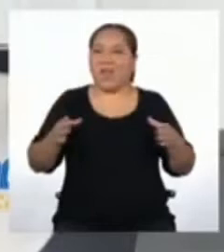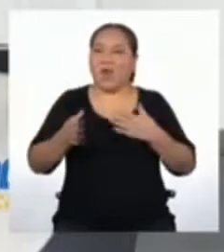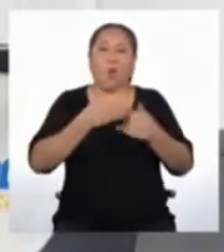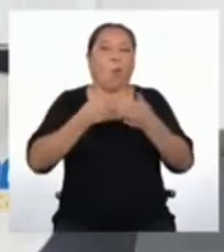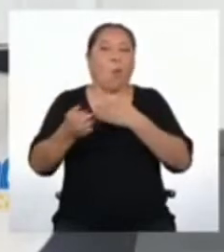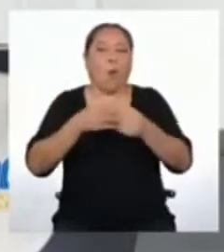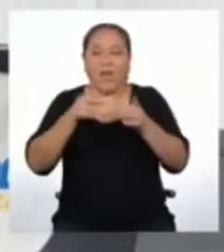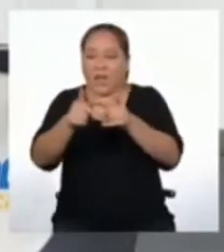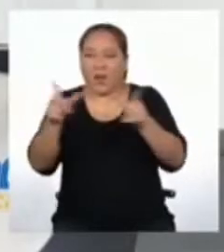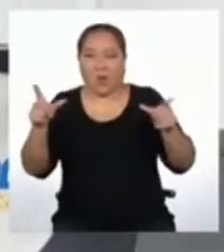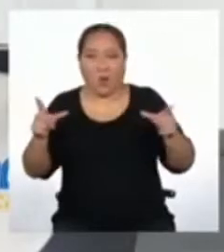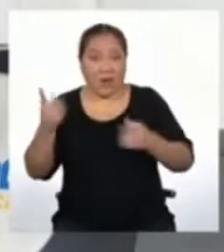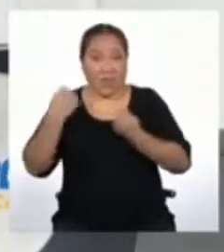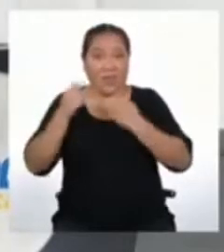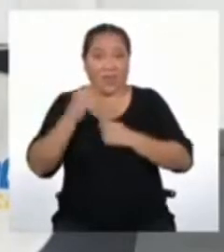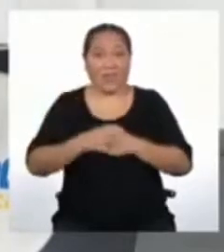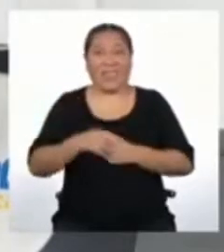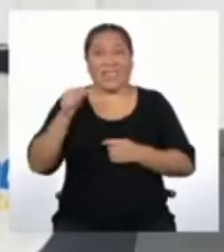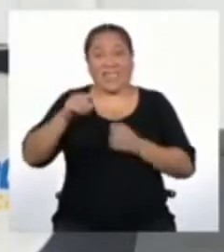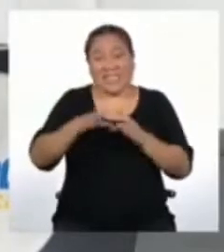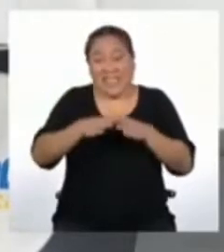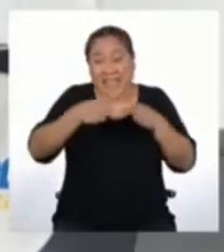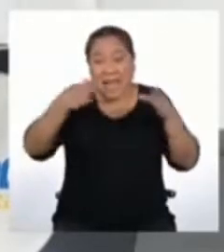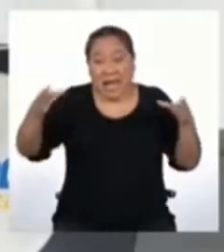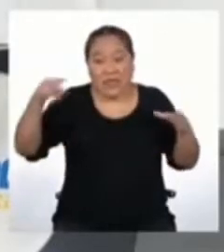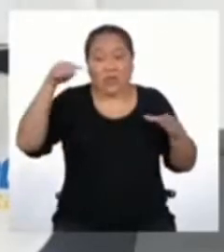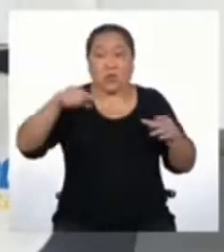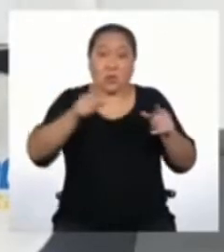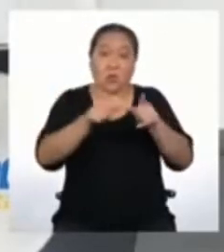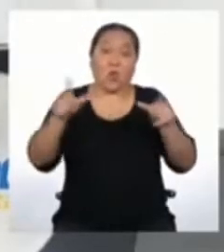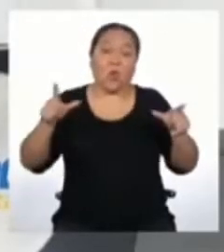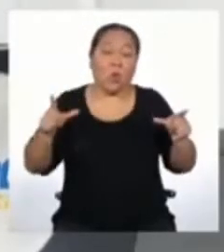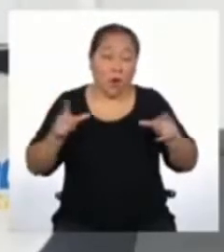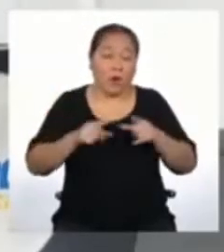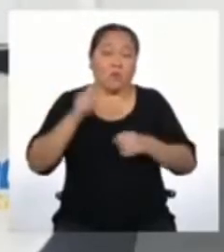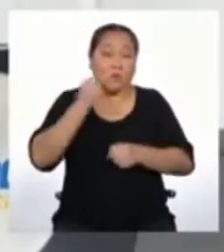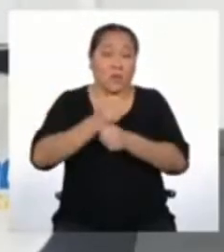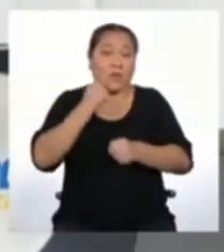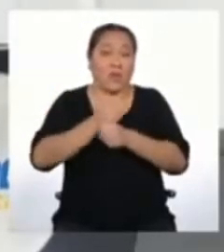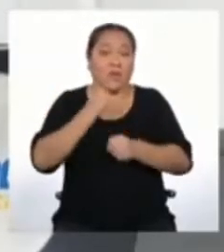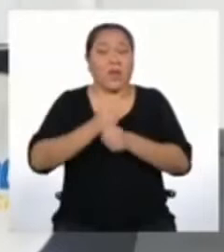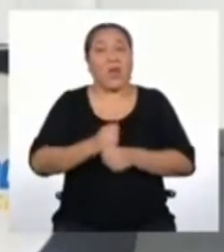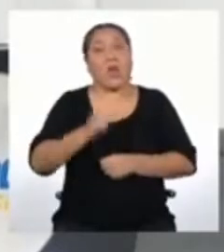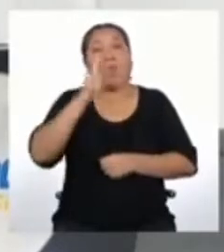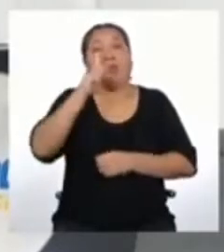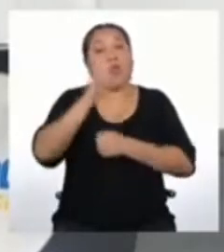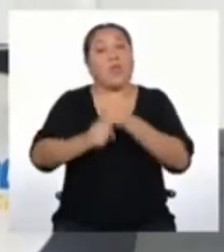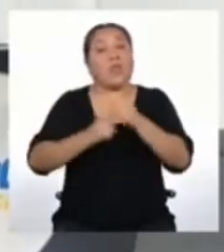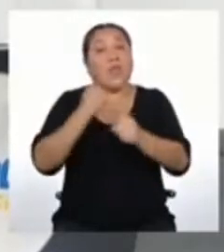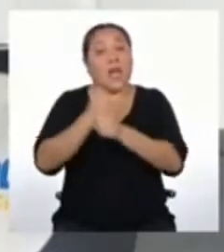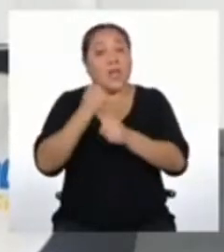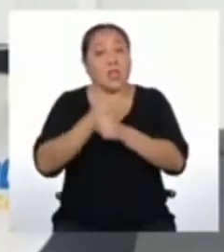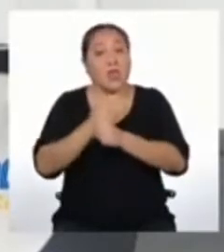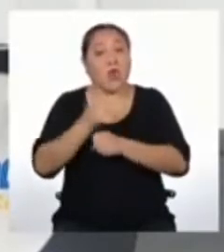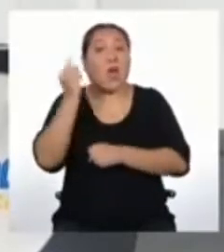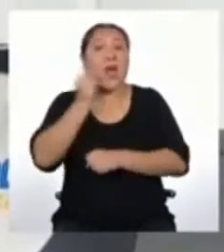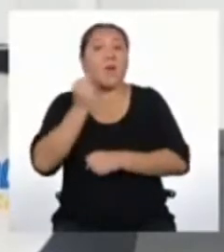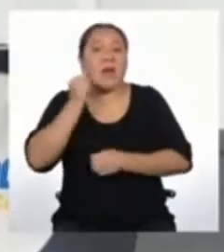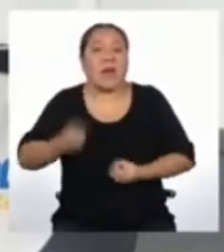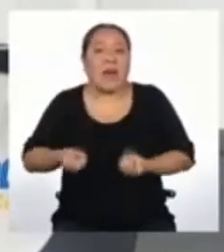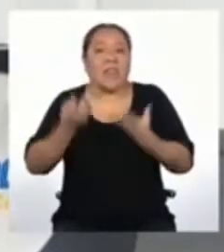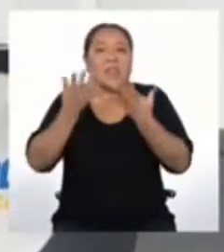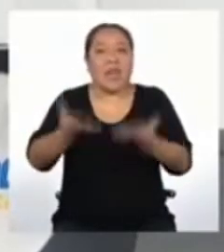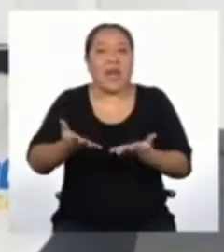es tan grande, también es un gran espacio para trabajar. Anualmente, el emporio comercial de Gamarra ofrece trabajo a más